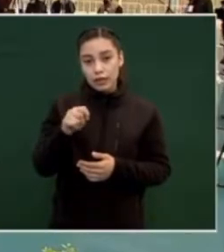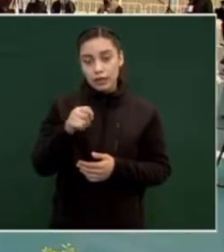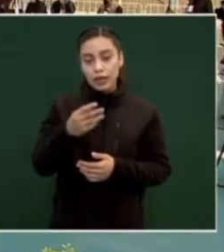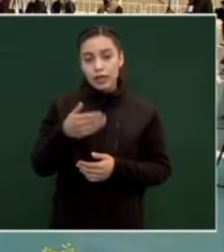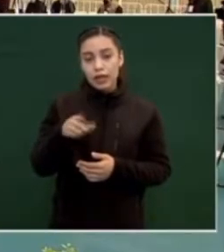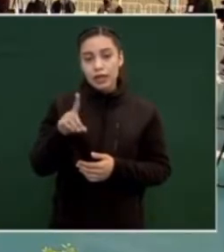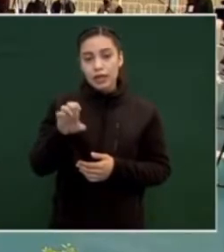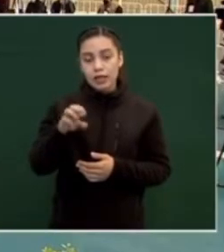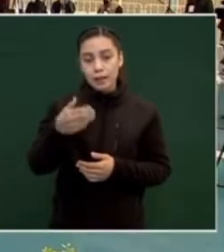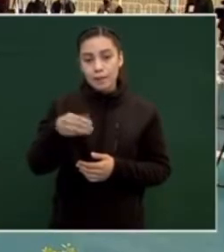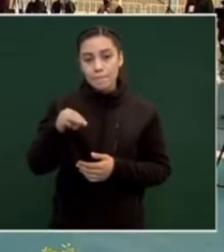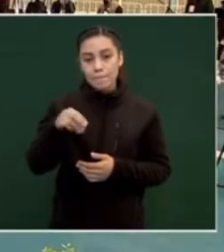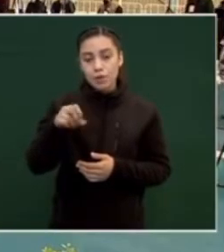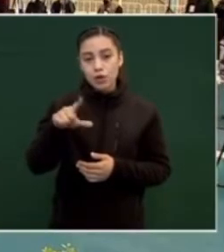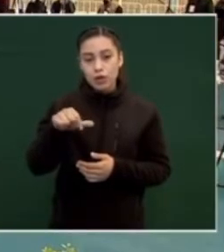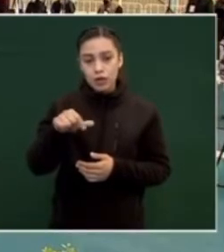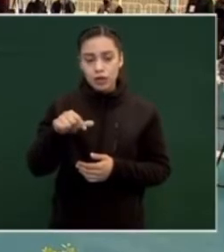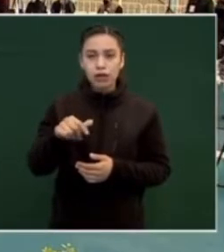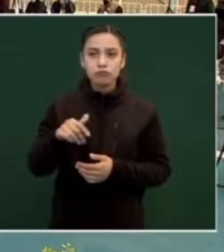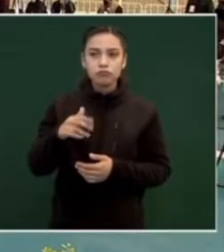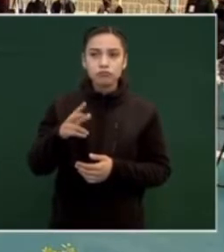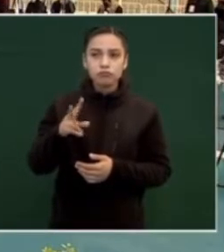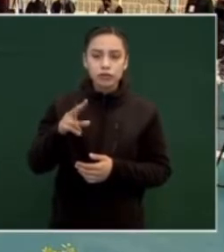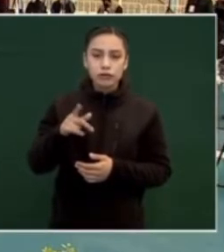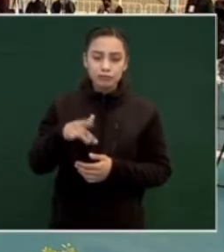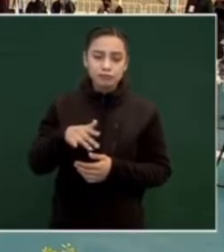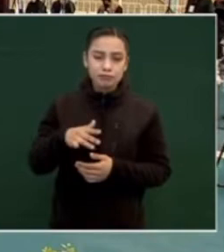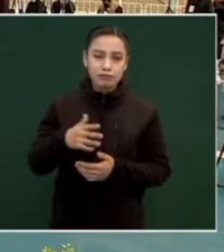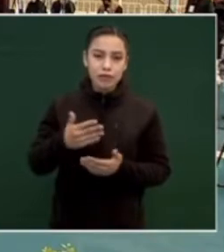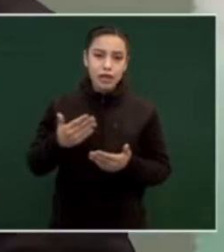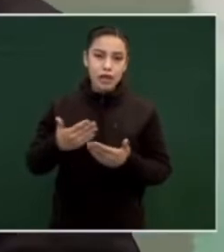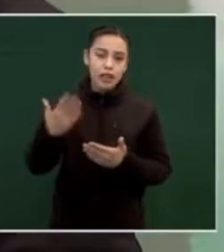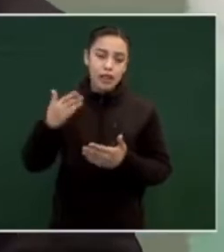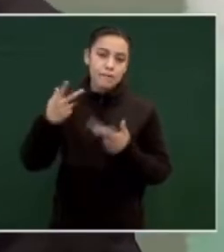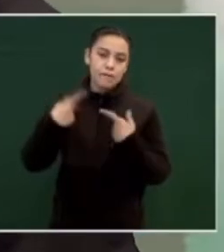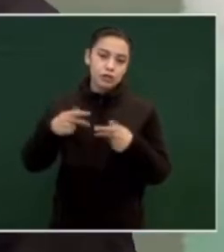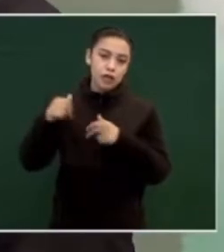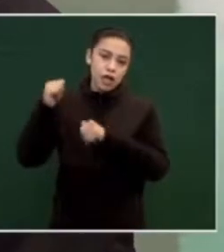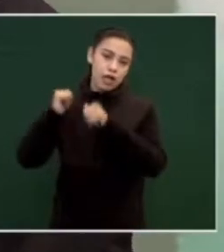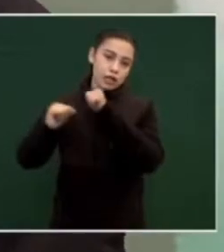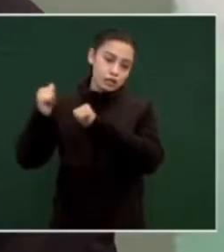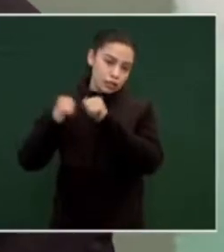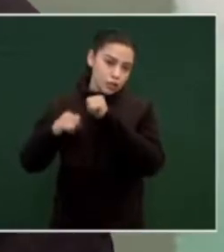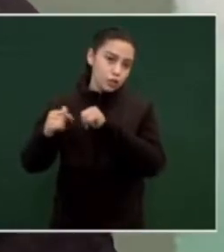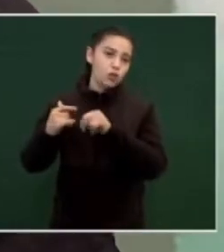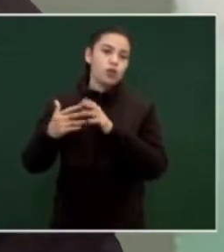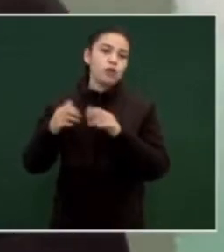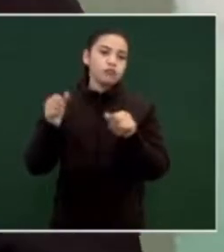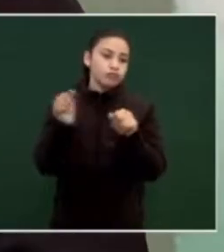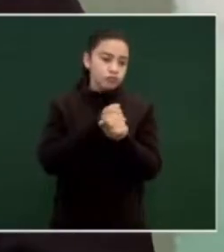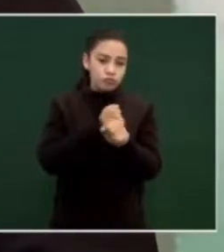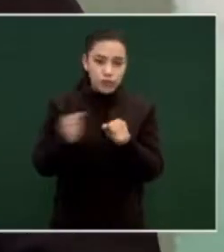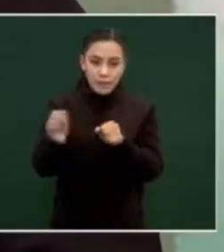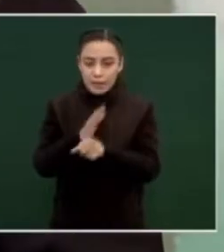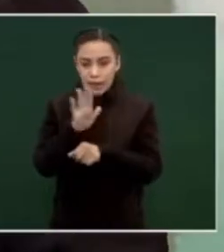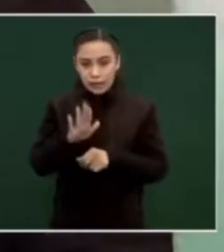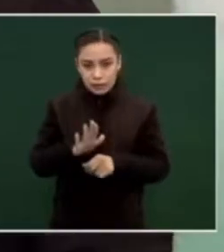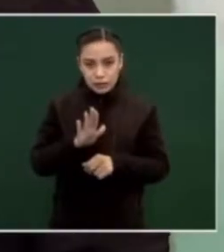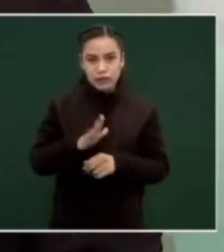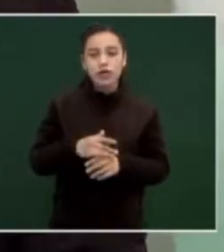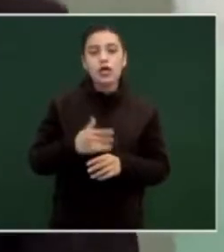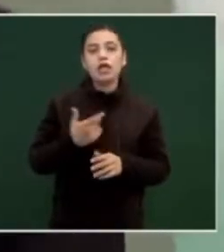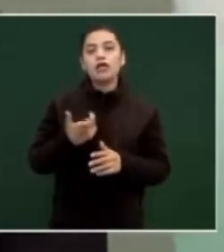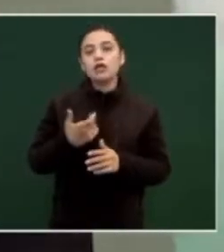que lo considero un mercenario golpeador corrupto el sentido estricto ni